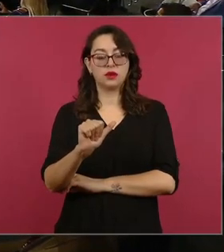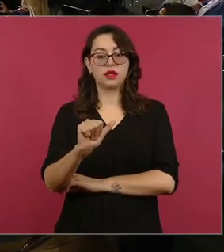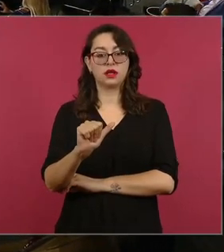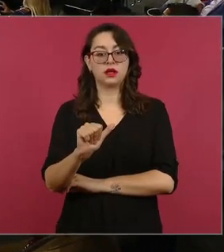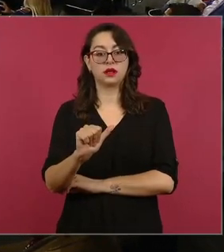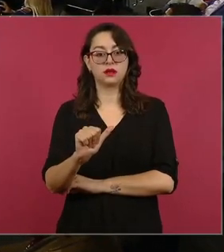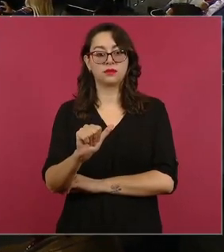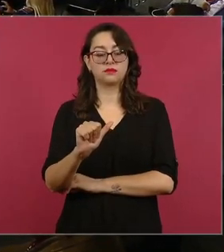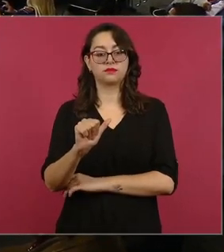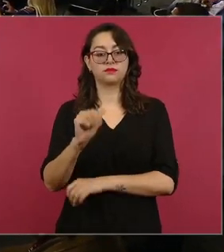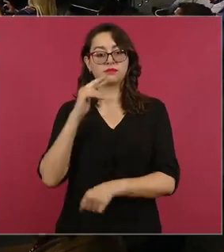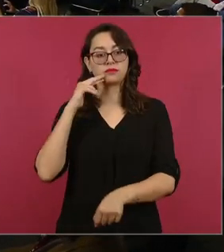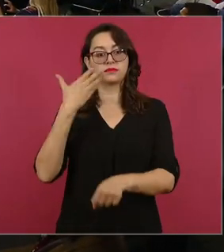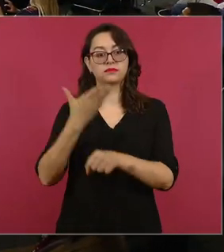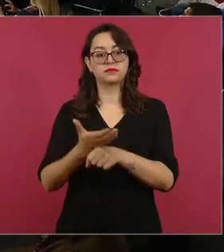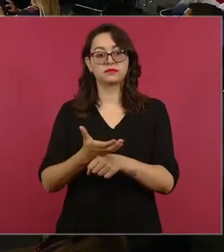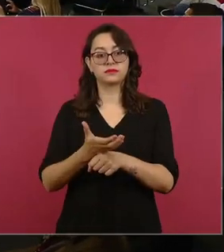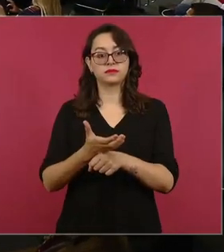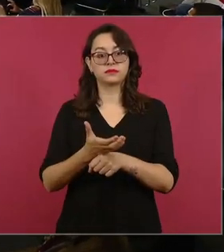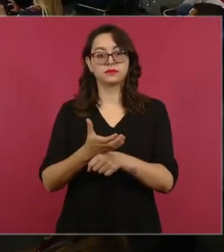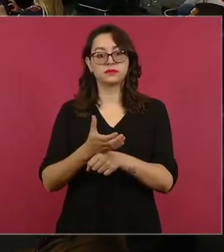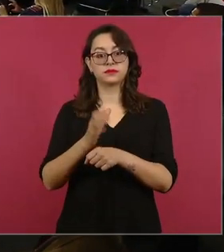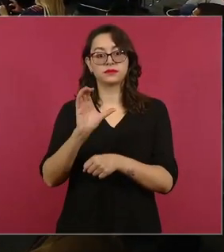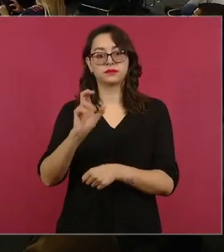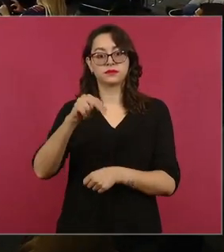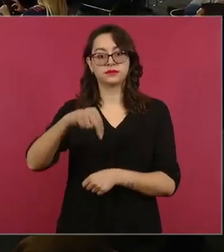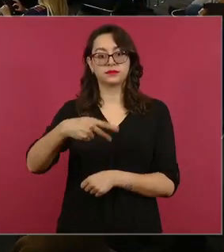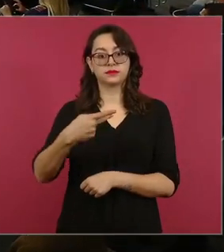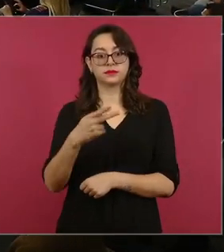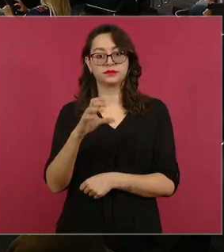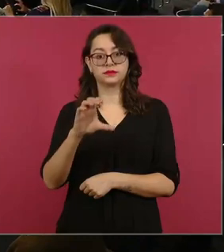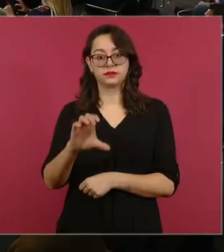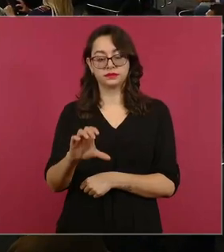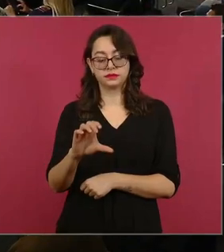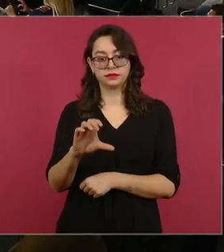que es Coordinadora Nacional de Protección Civil.